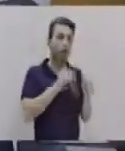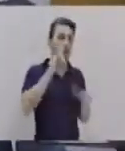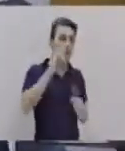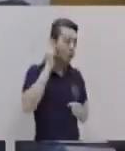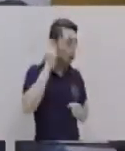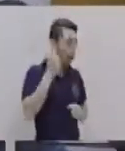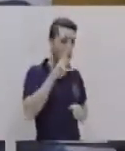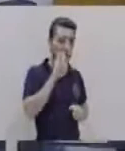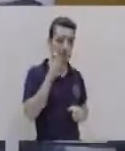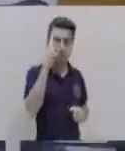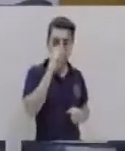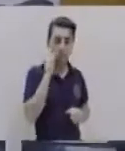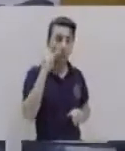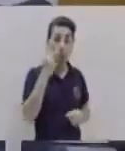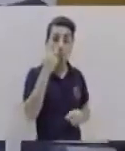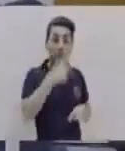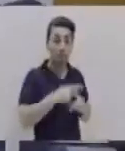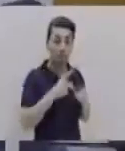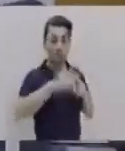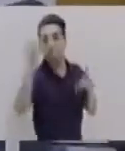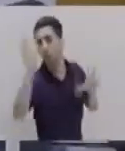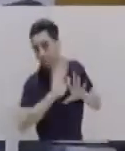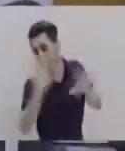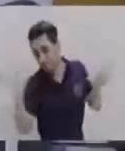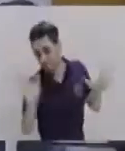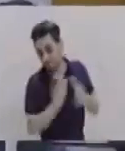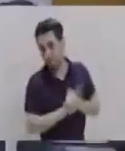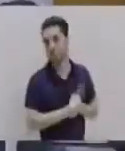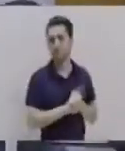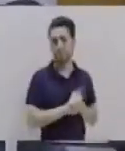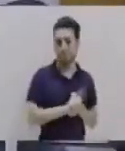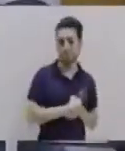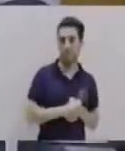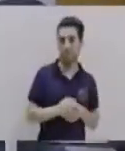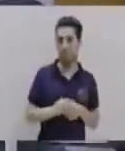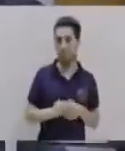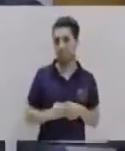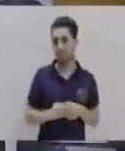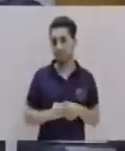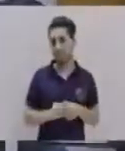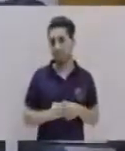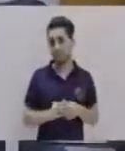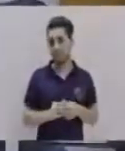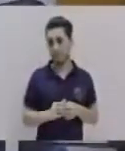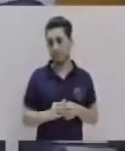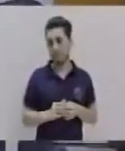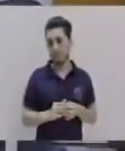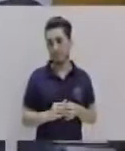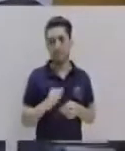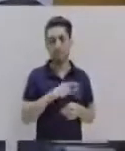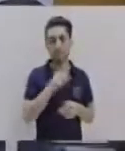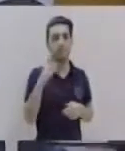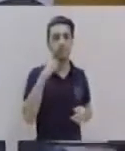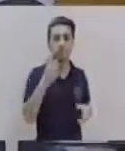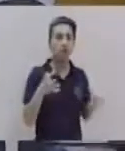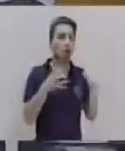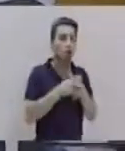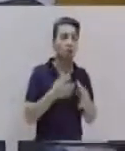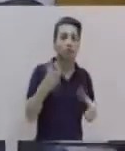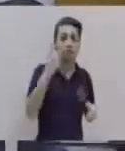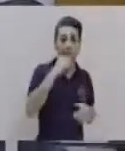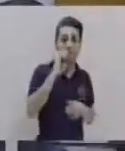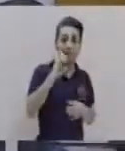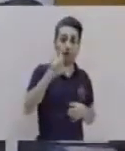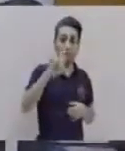los protagonistas, que serían los buenos, y los antagonistas, que tienen el papel de malos en la historia. Los secundarios, que son los que